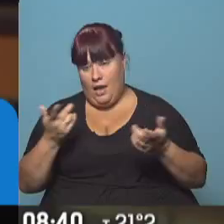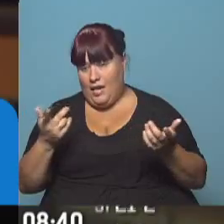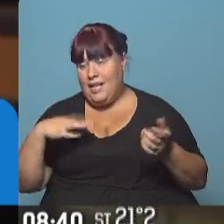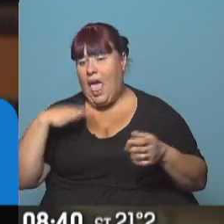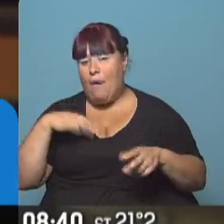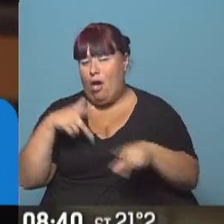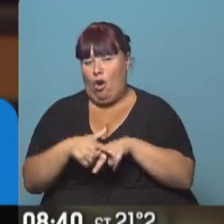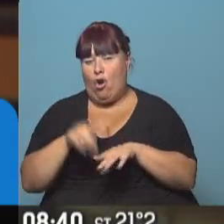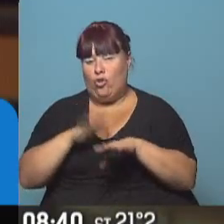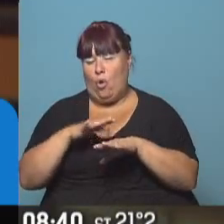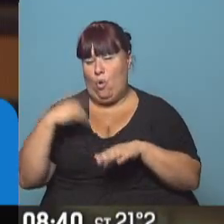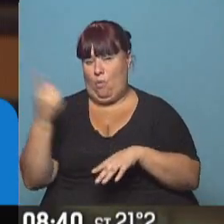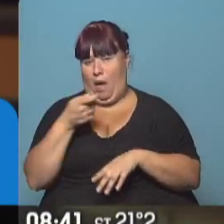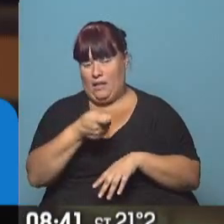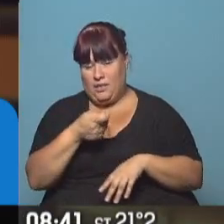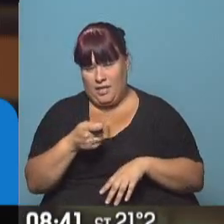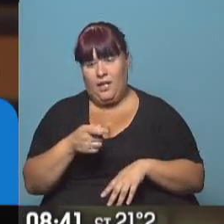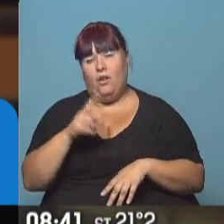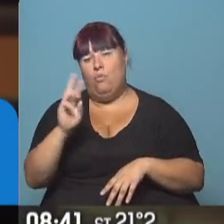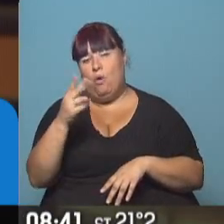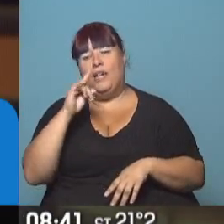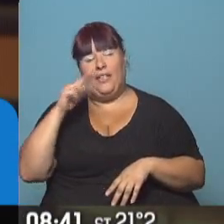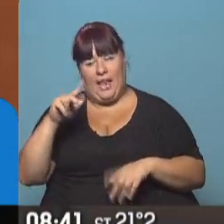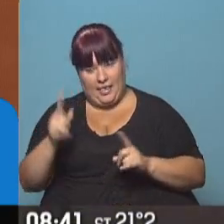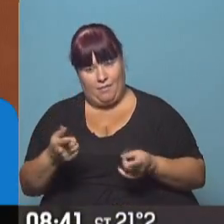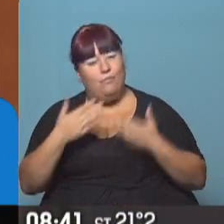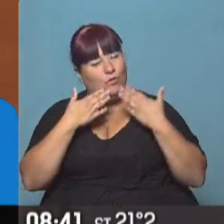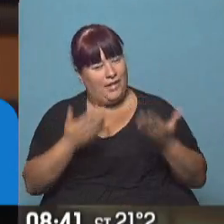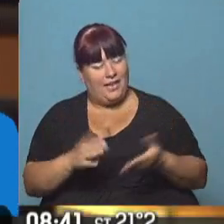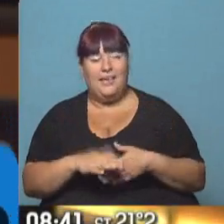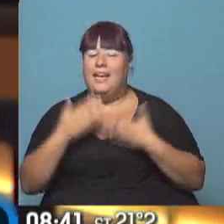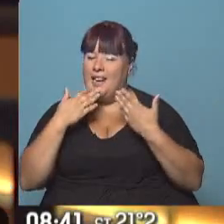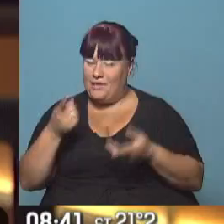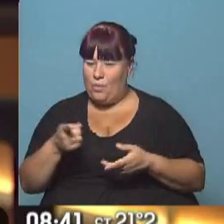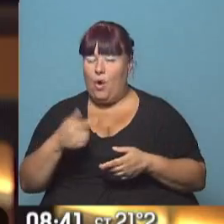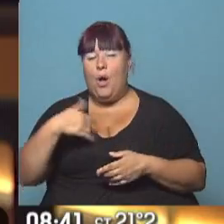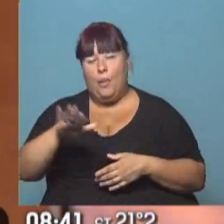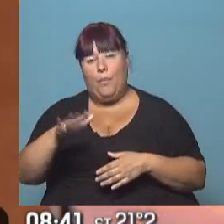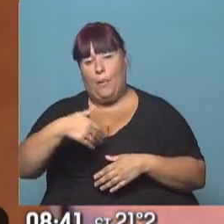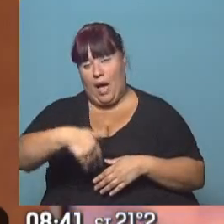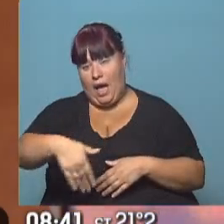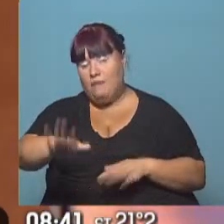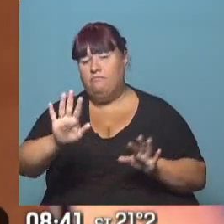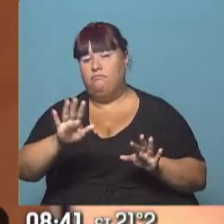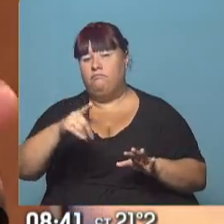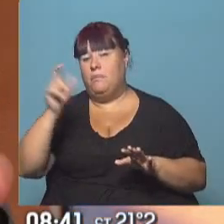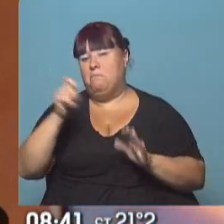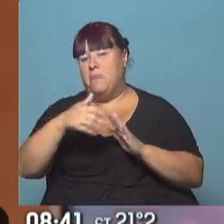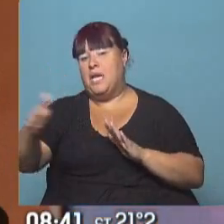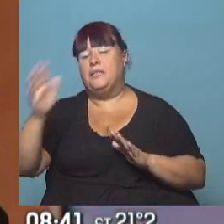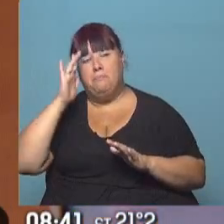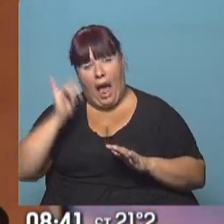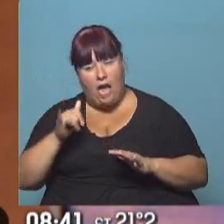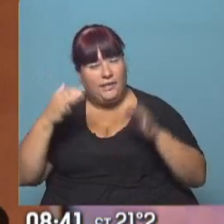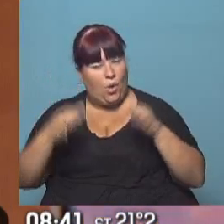la vida de nuestras compañeras y que se llevó a Diana. Lucía, muchas gracias. Gracias. Vas a escuchar hablar en el mes de